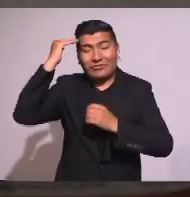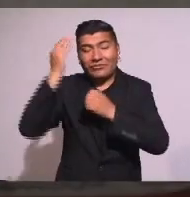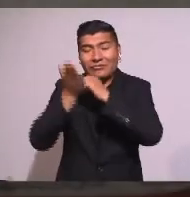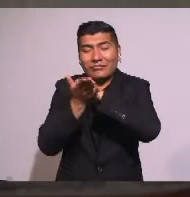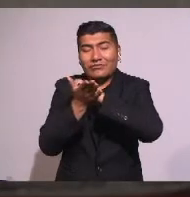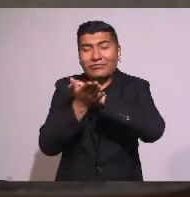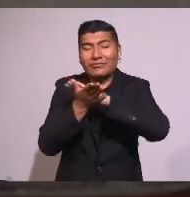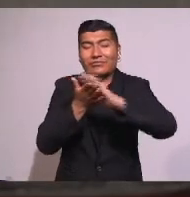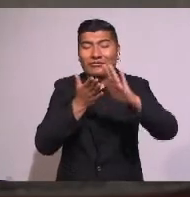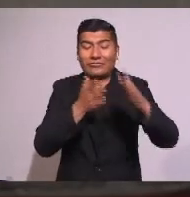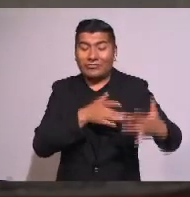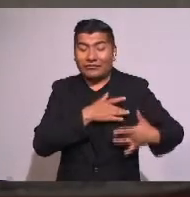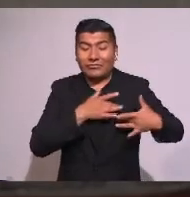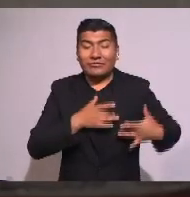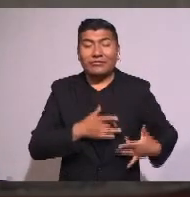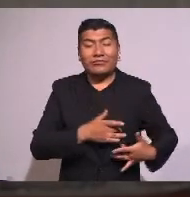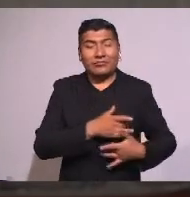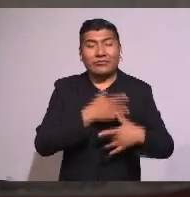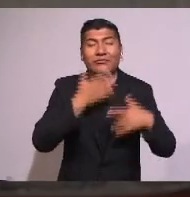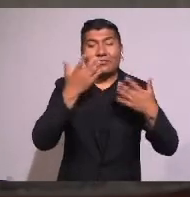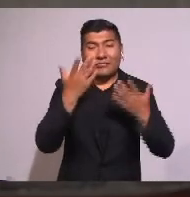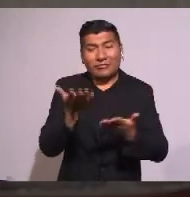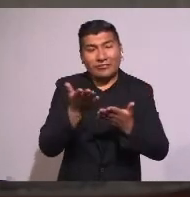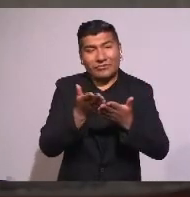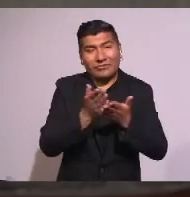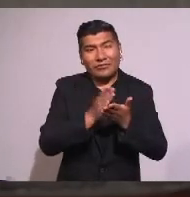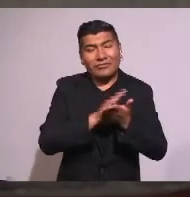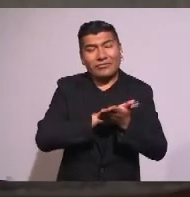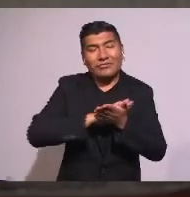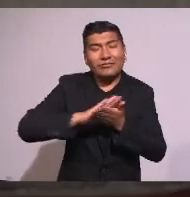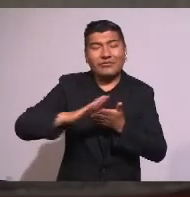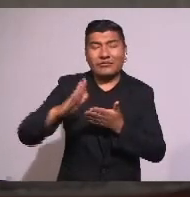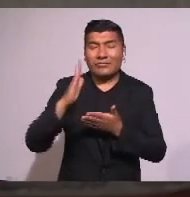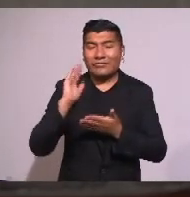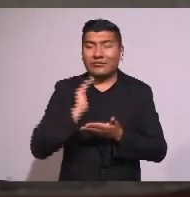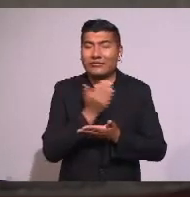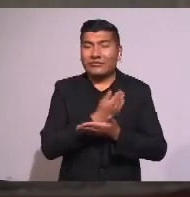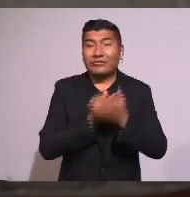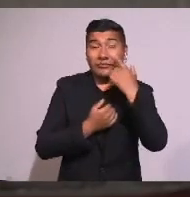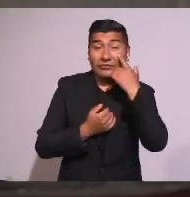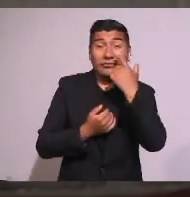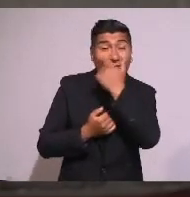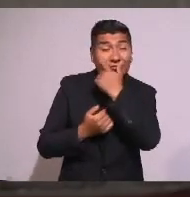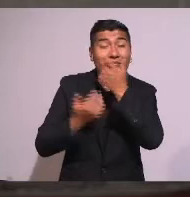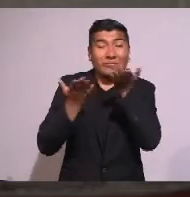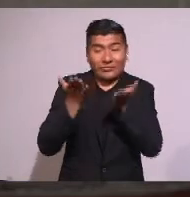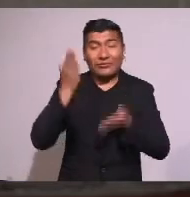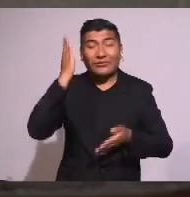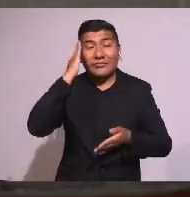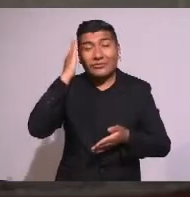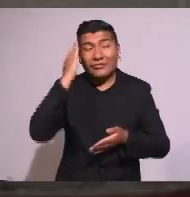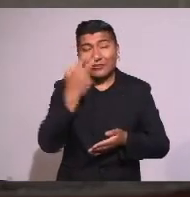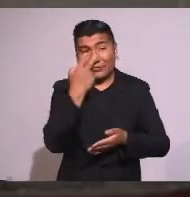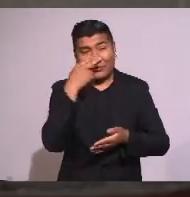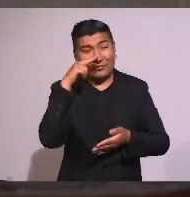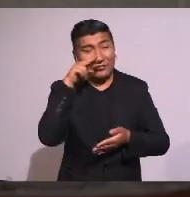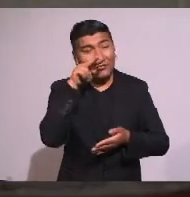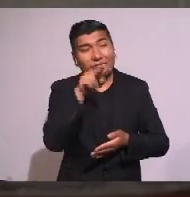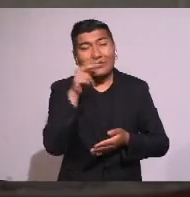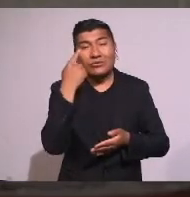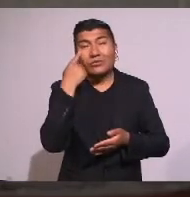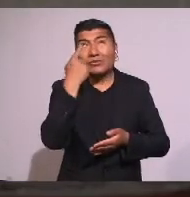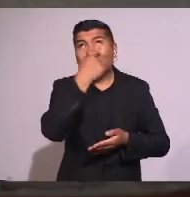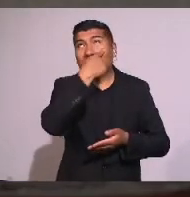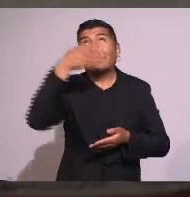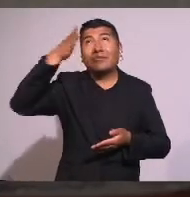purificar nuestro corazón y hay que limpiar nuestra mirada. Hay que saber mirar con los ojos de